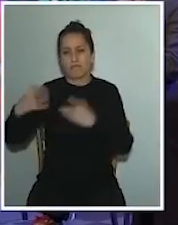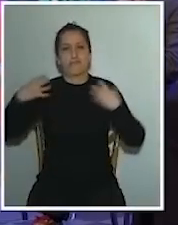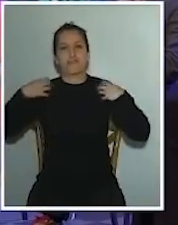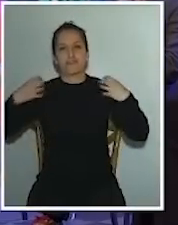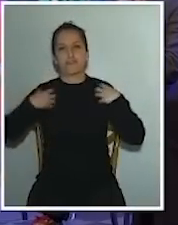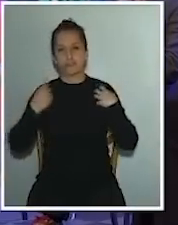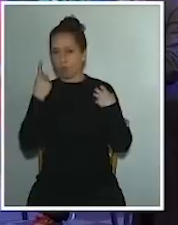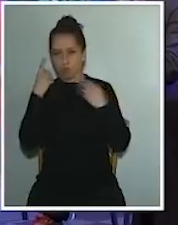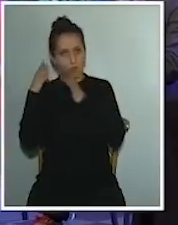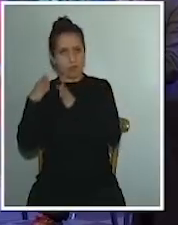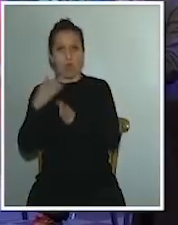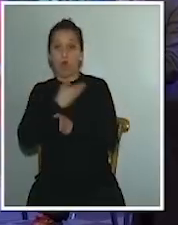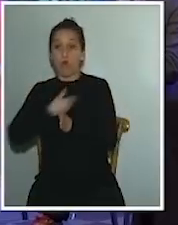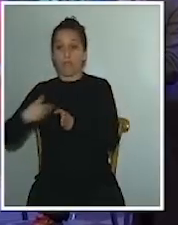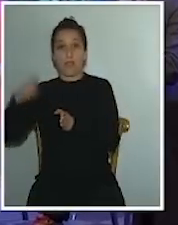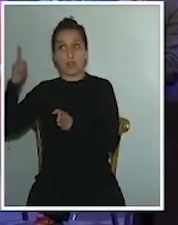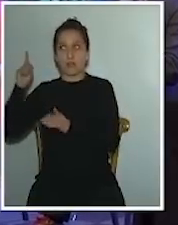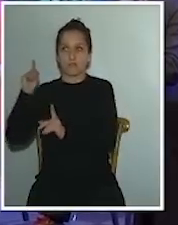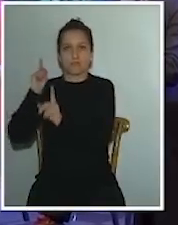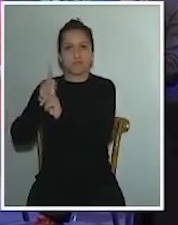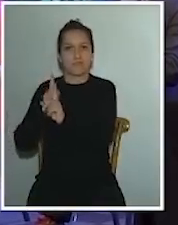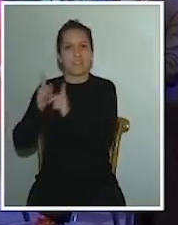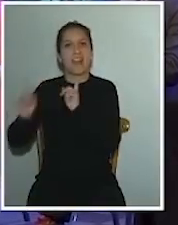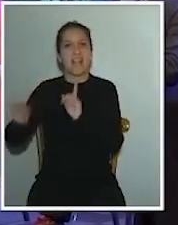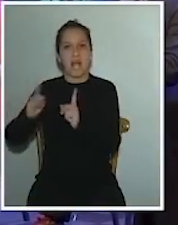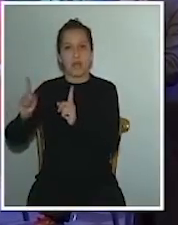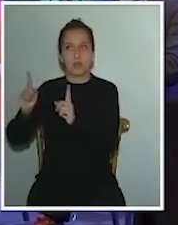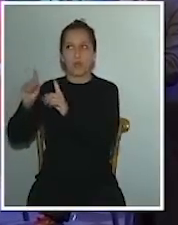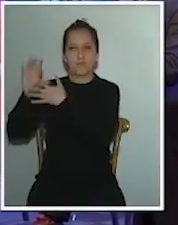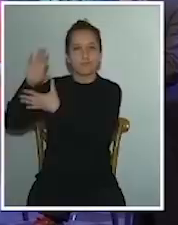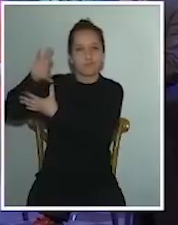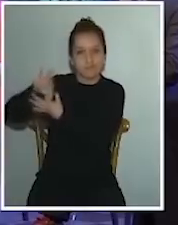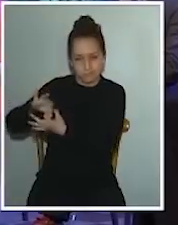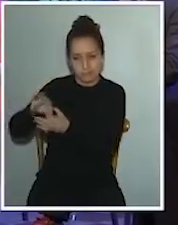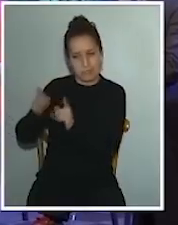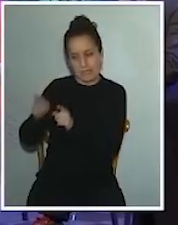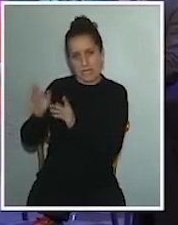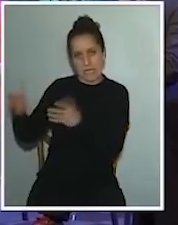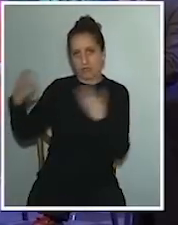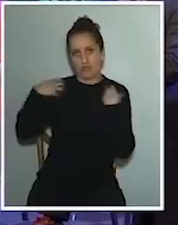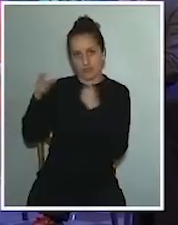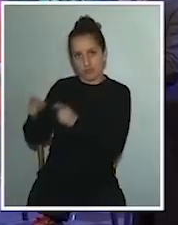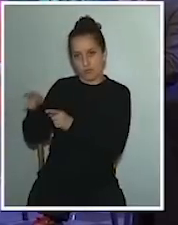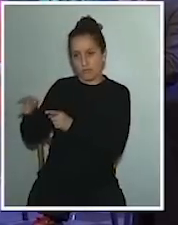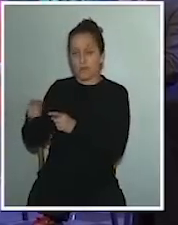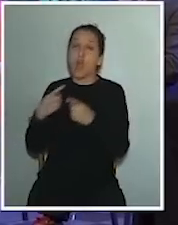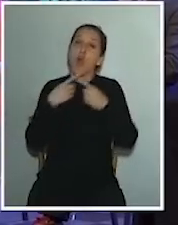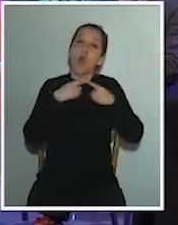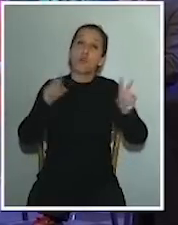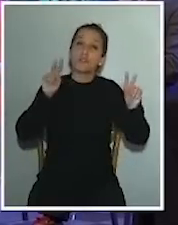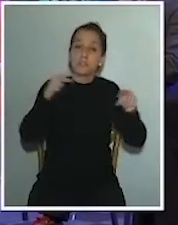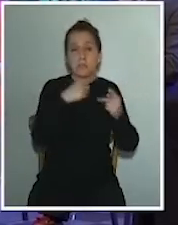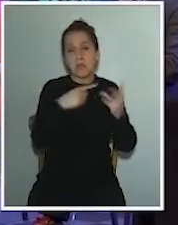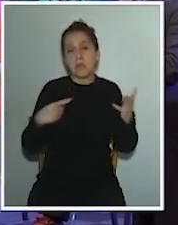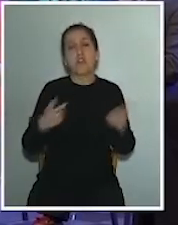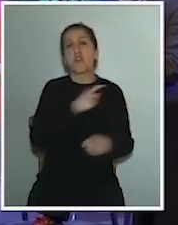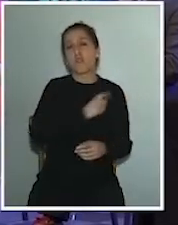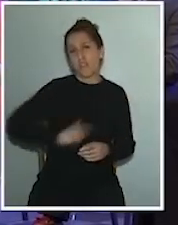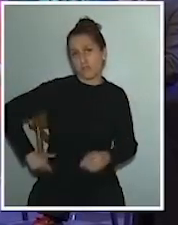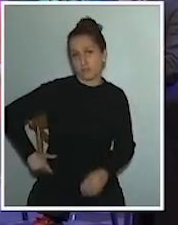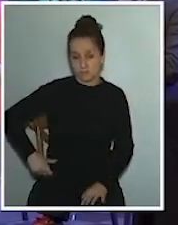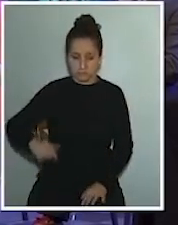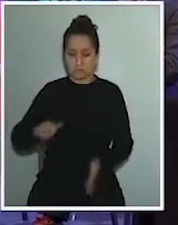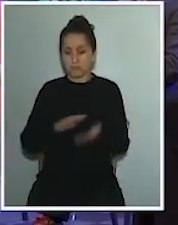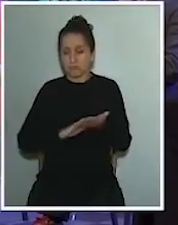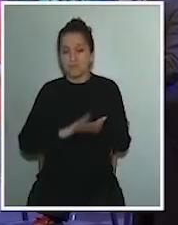una sola línea y hay otras cosas que debieran absolutamente estar de parte de ustedes Gabriel menciona el tema de la